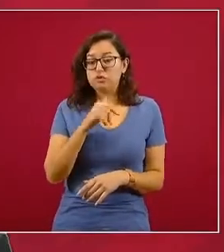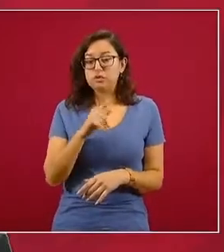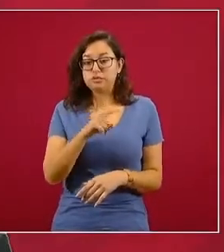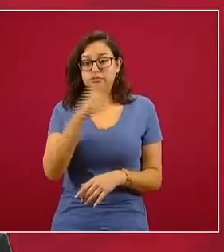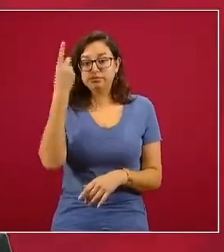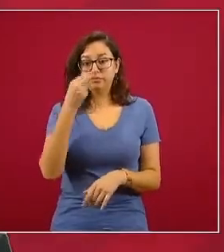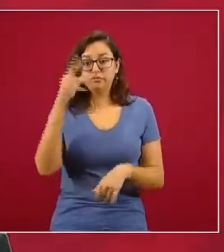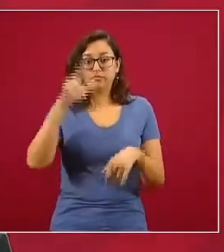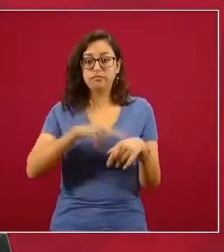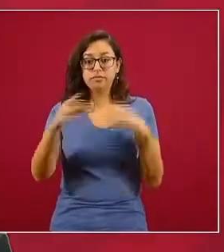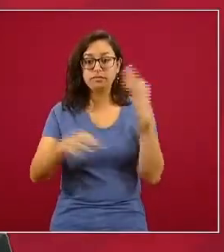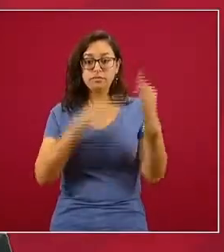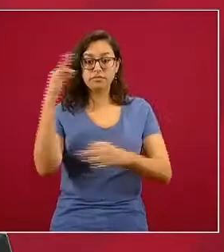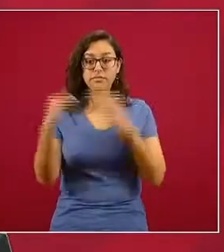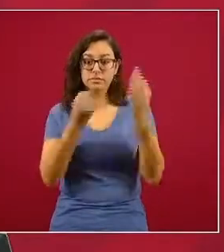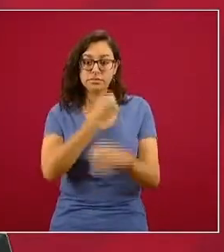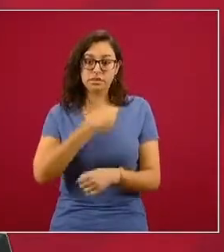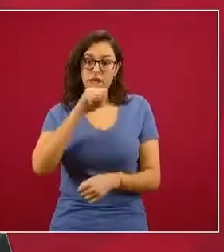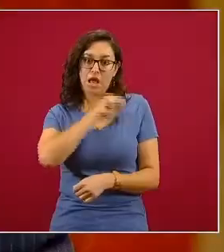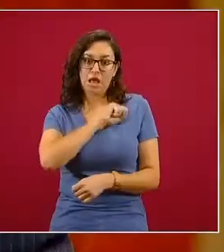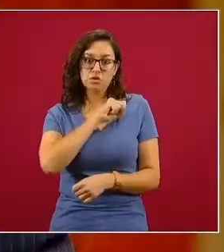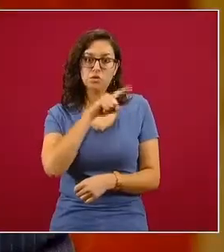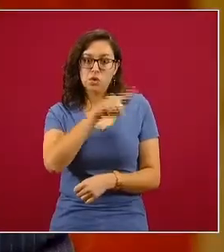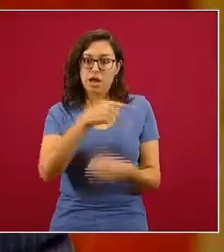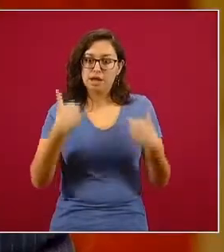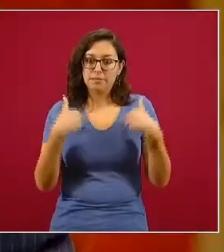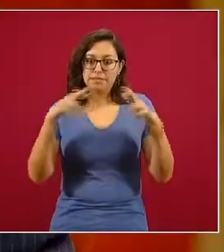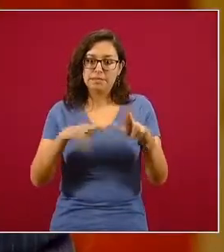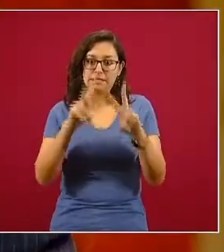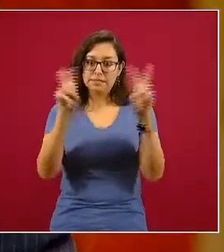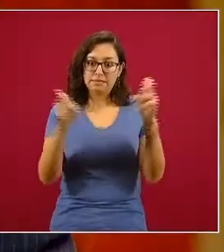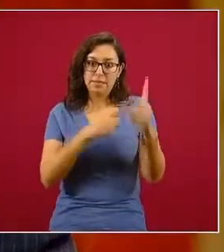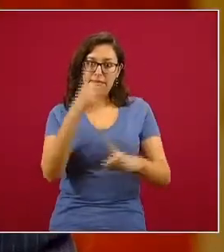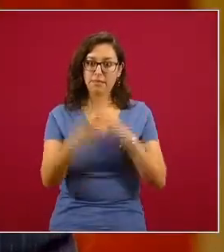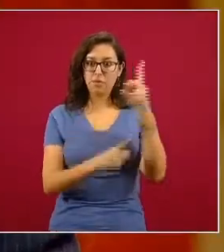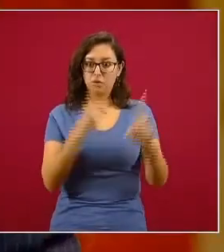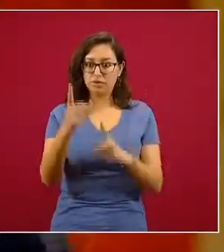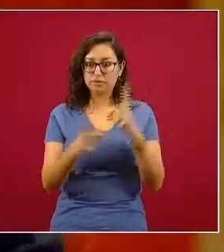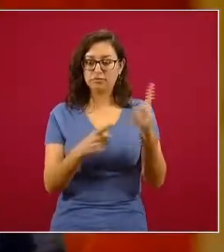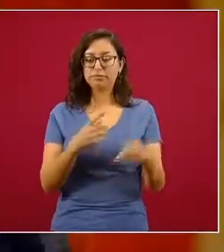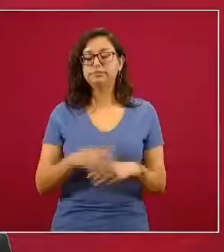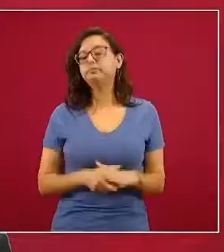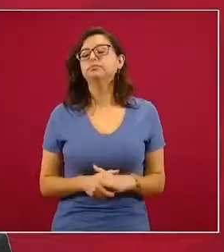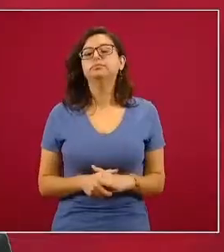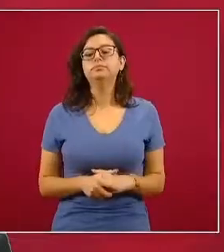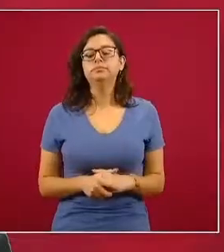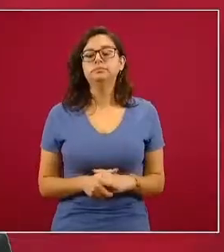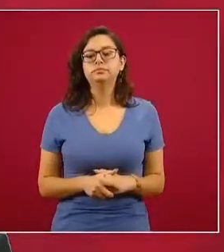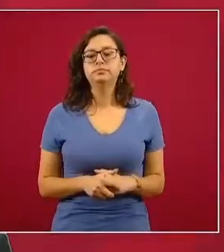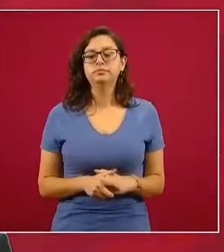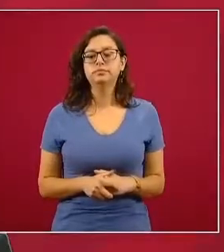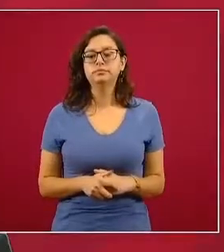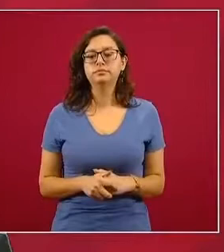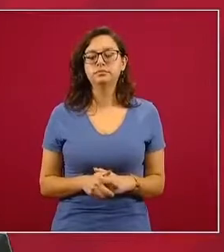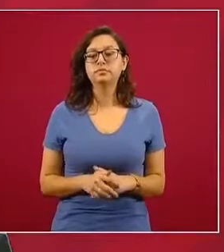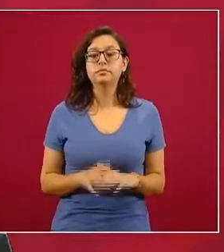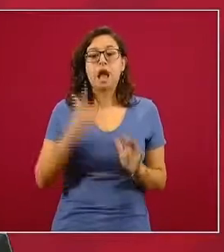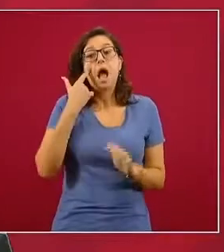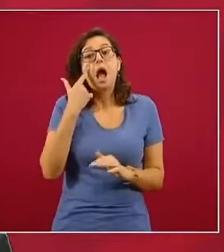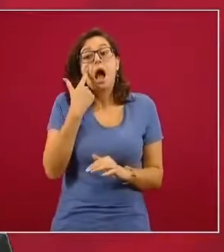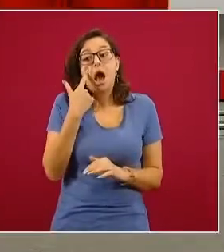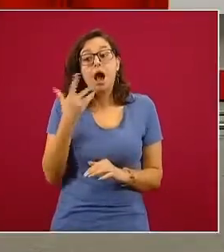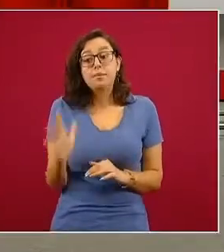director de Promoción de la Salud, nuestro punto focal para el ámbito deportivo y otros ámbitos. Pero vamos a